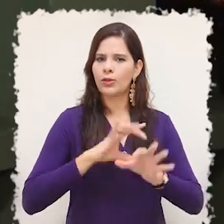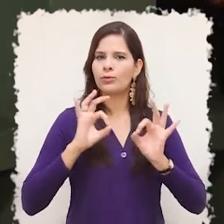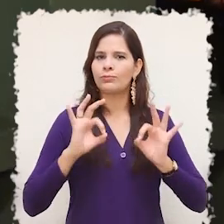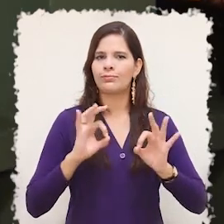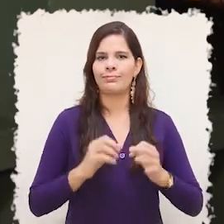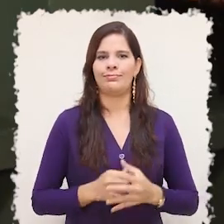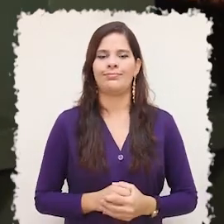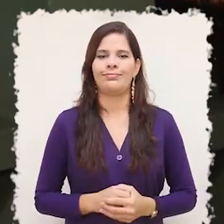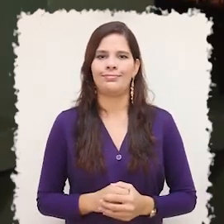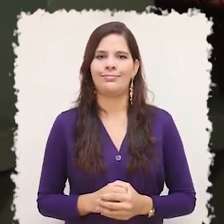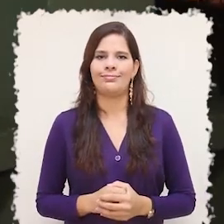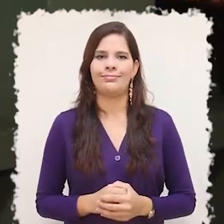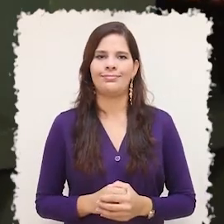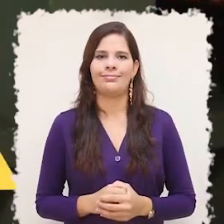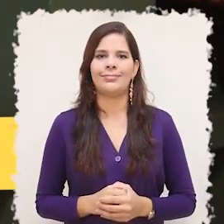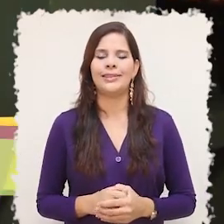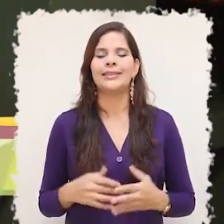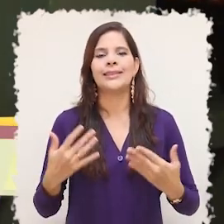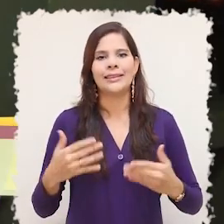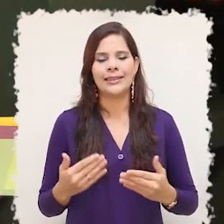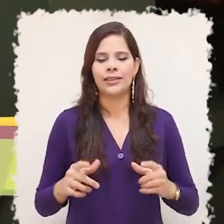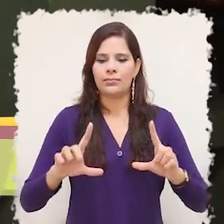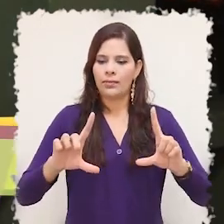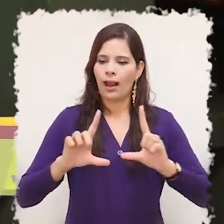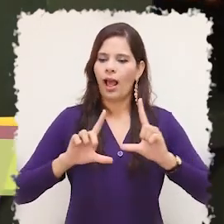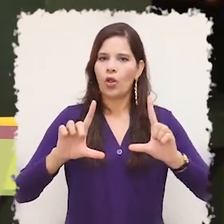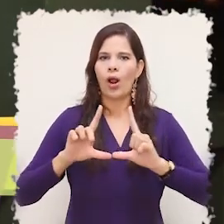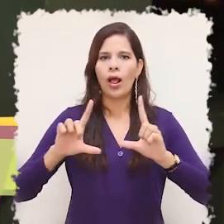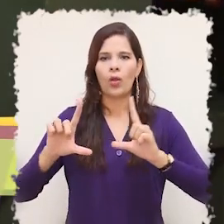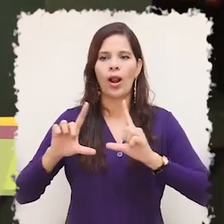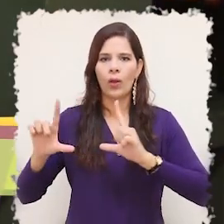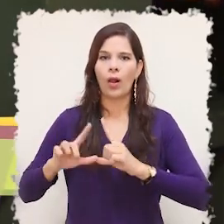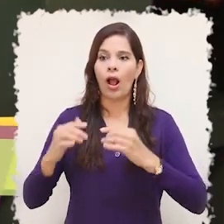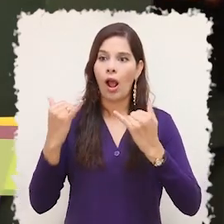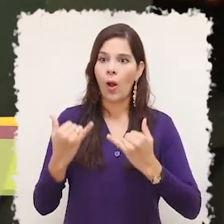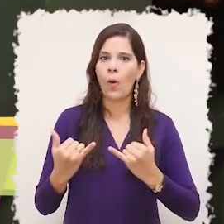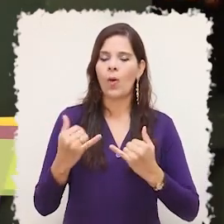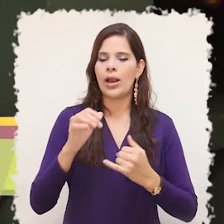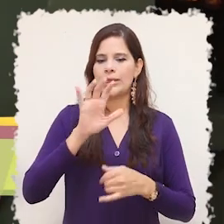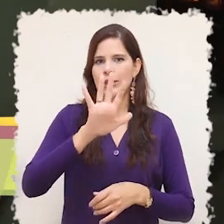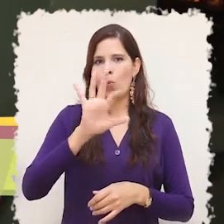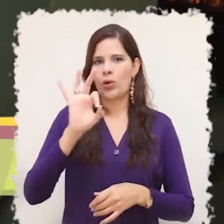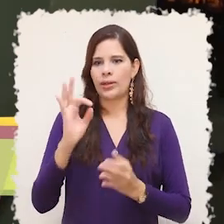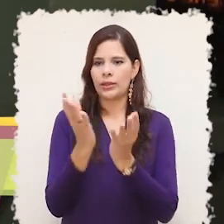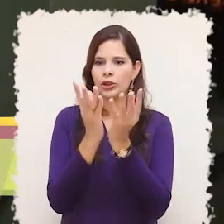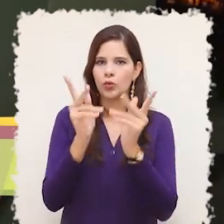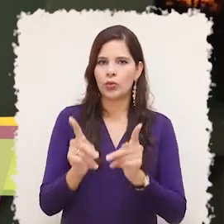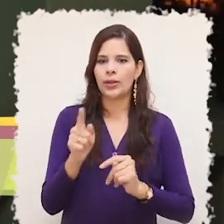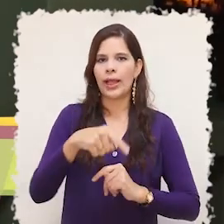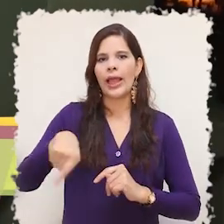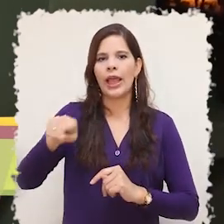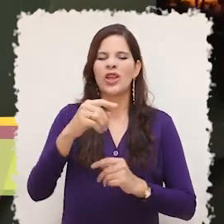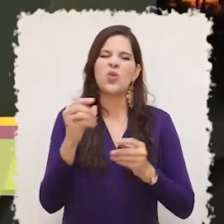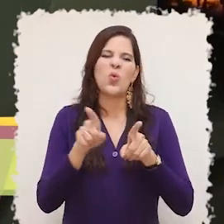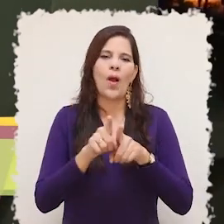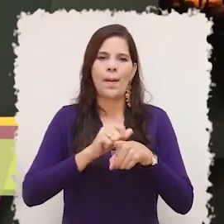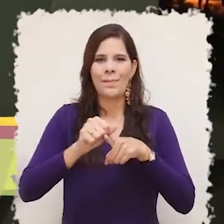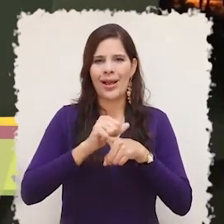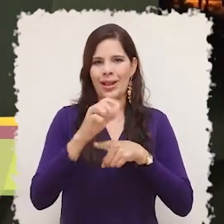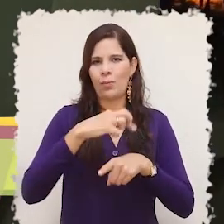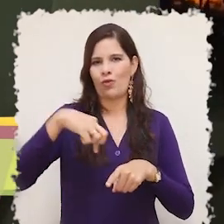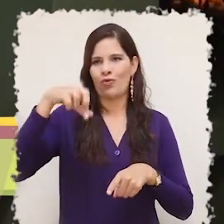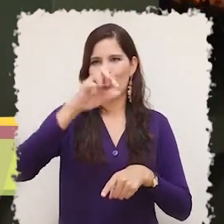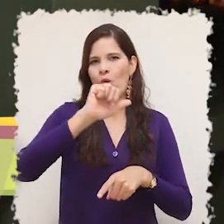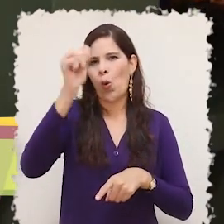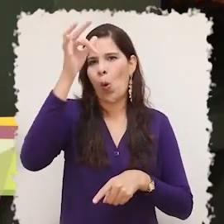Otra promoción que hemos forjado en el tiempo, 53 estudiantes que inician internados rotatorios que son prácticas